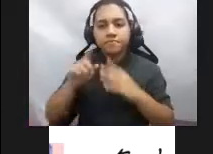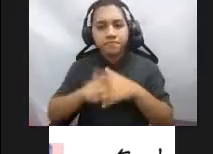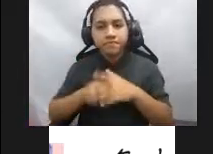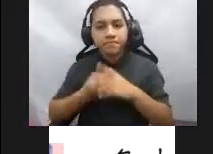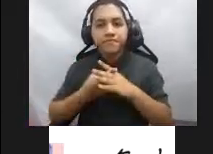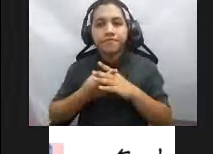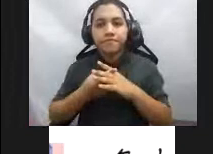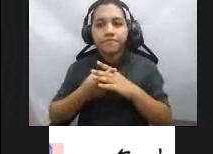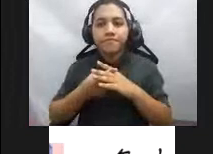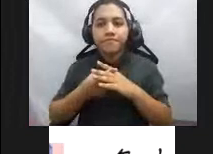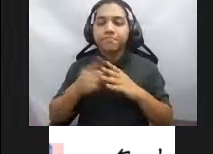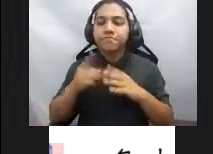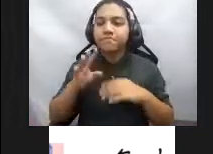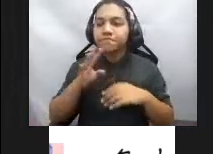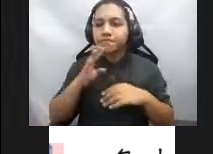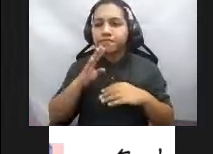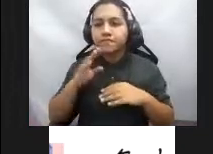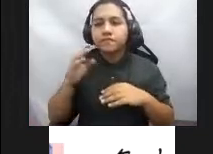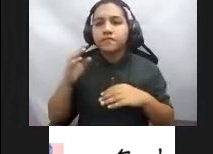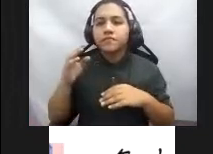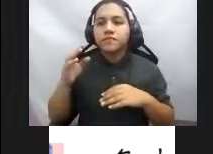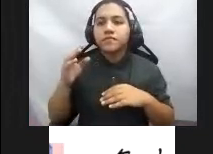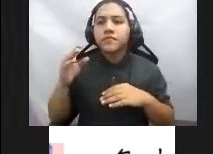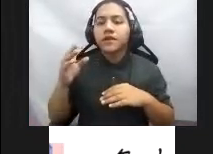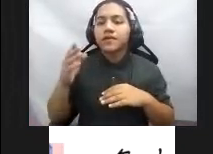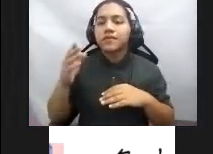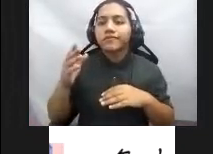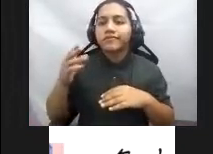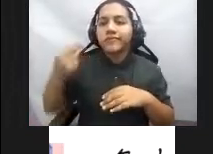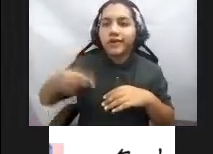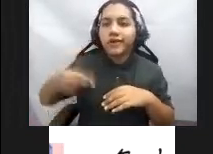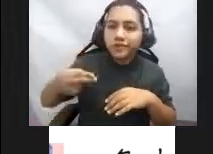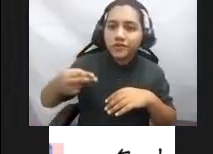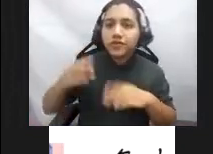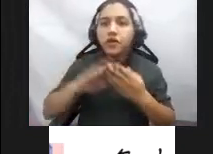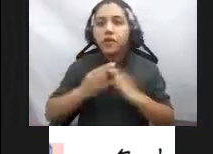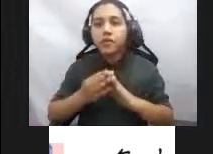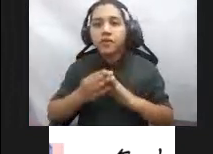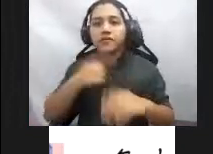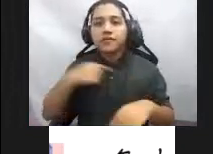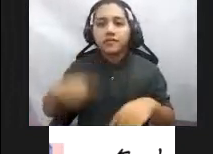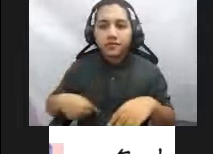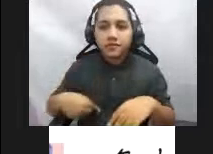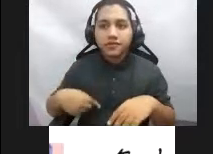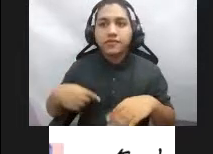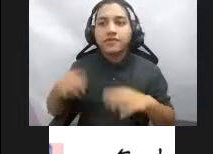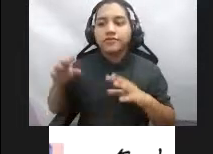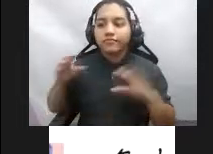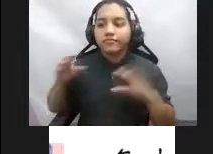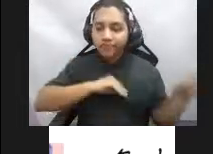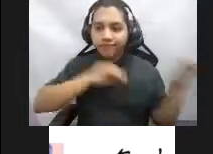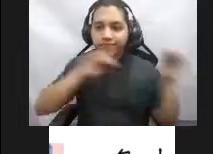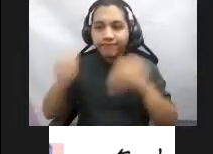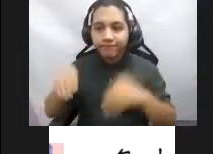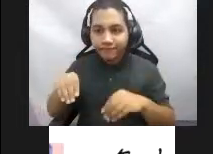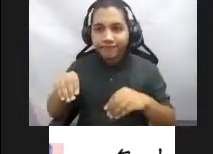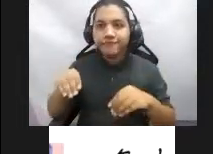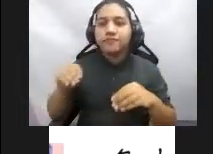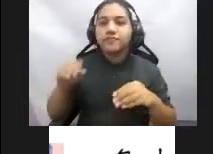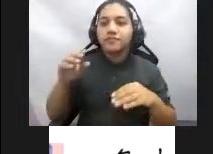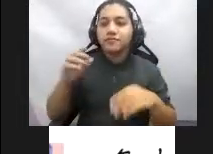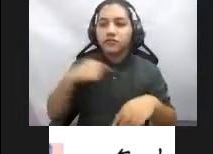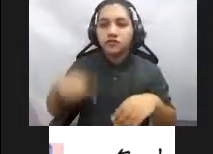del trasfondo de la comunidad china y de la migración china a América, y después entonces voy a estar hablando